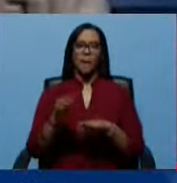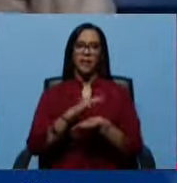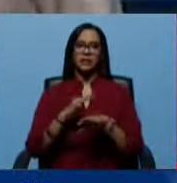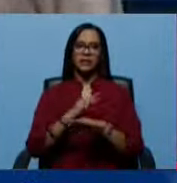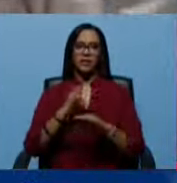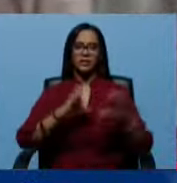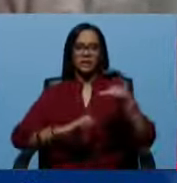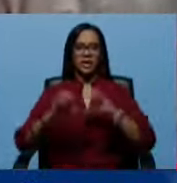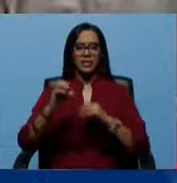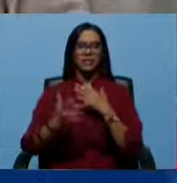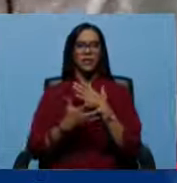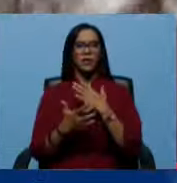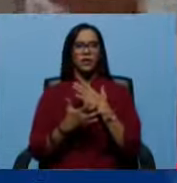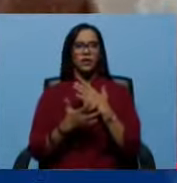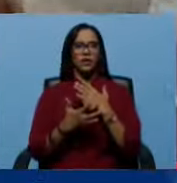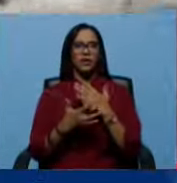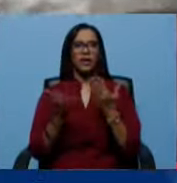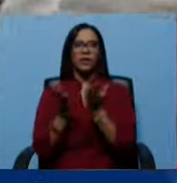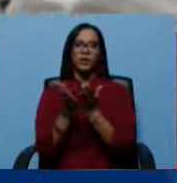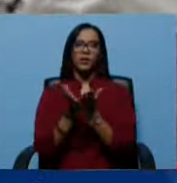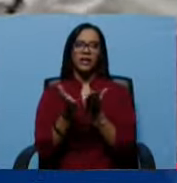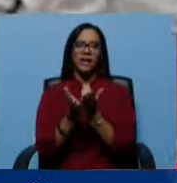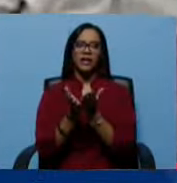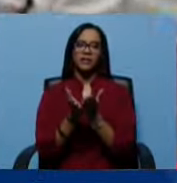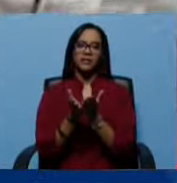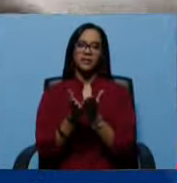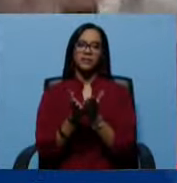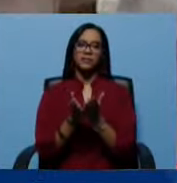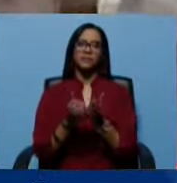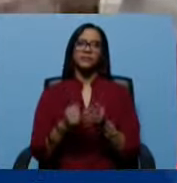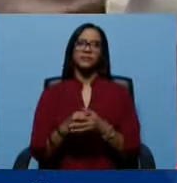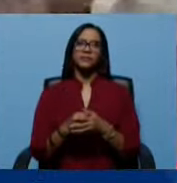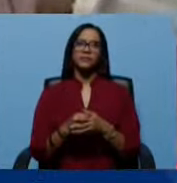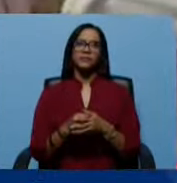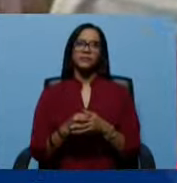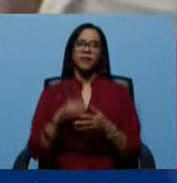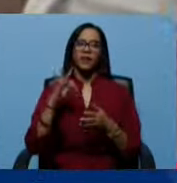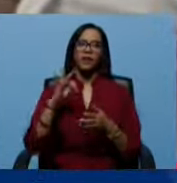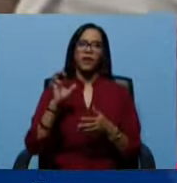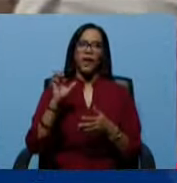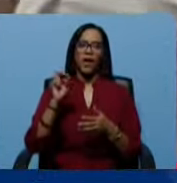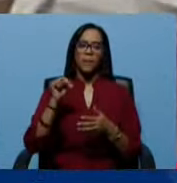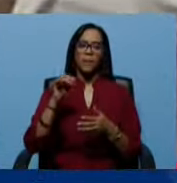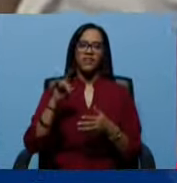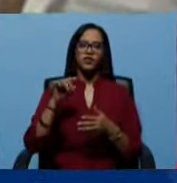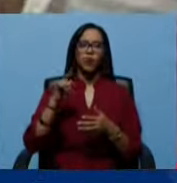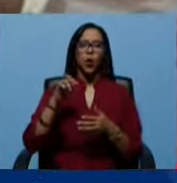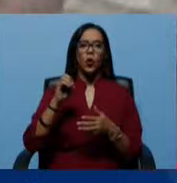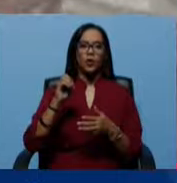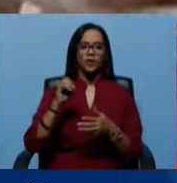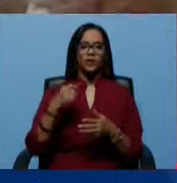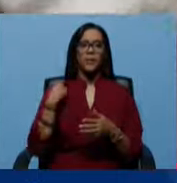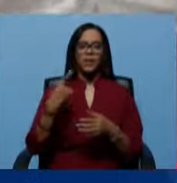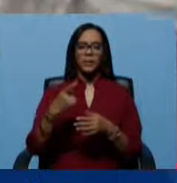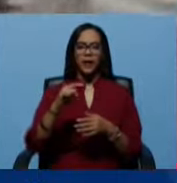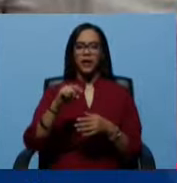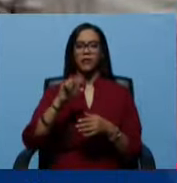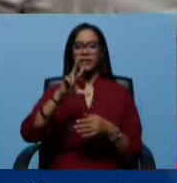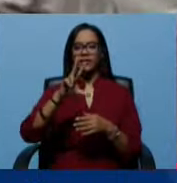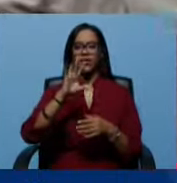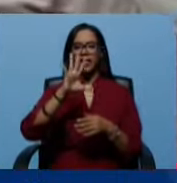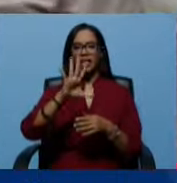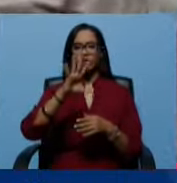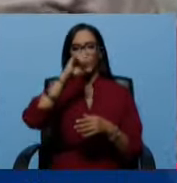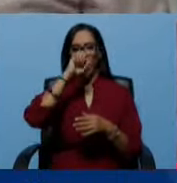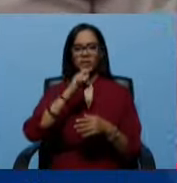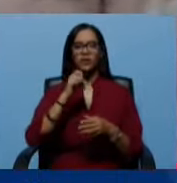Tecnología, estudiantes de la Escuela Técnica Fermín Toro de primero, tercero y quinto año han